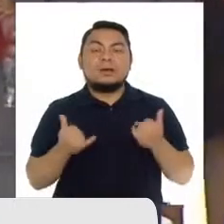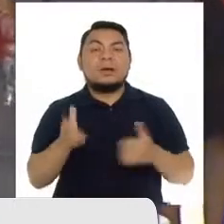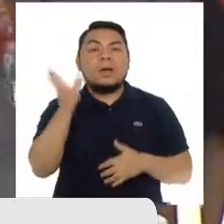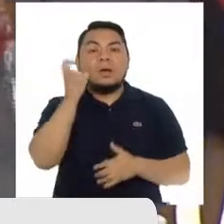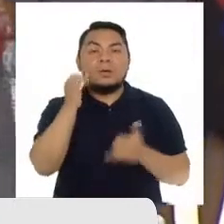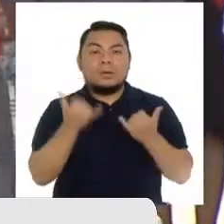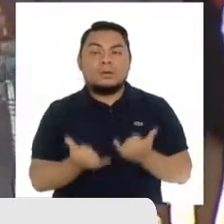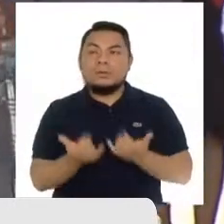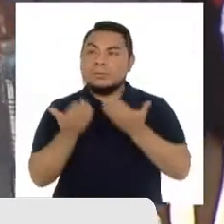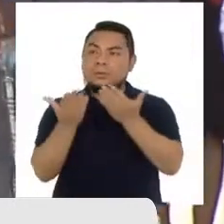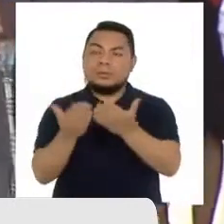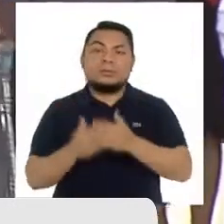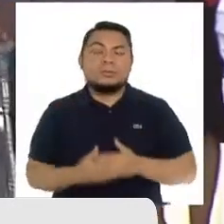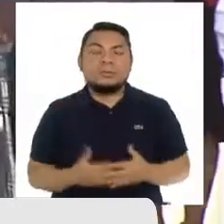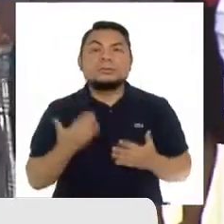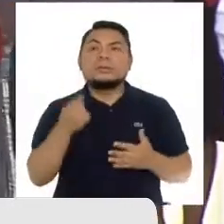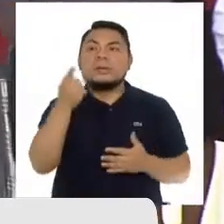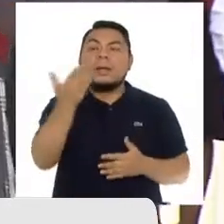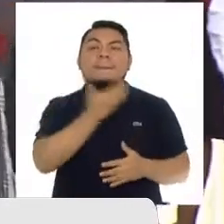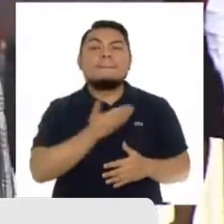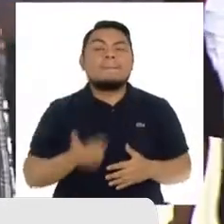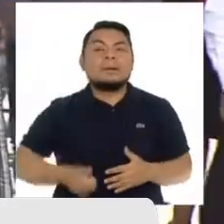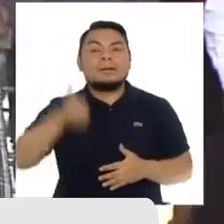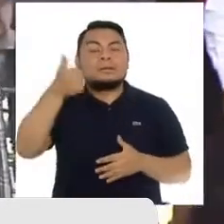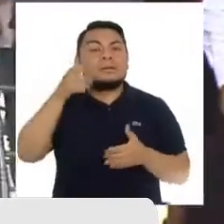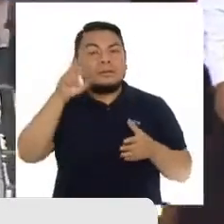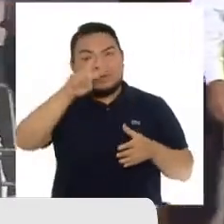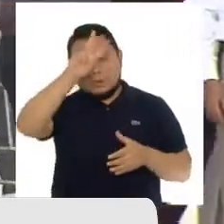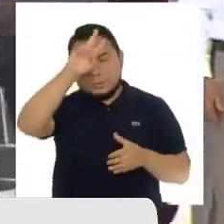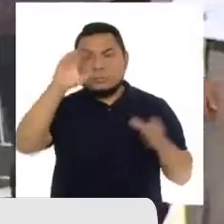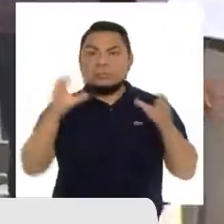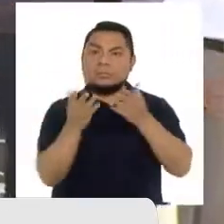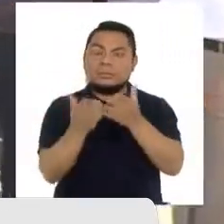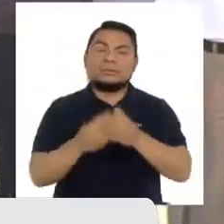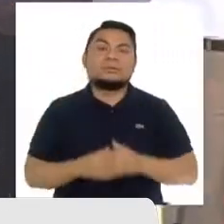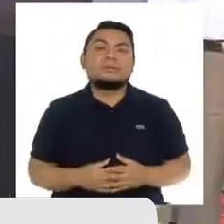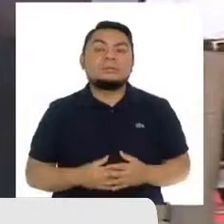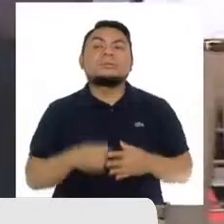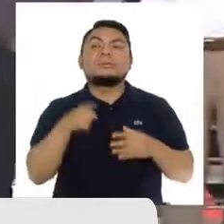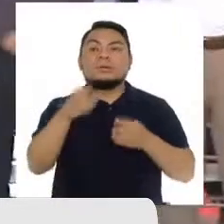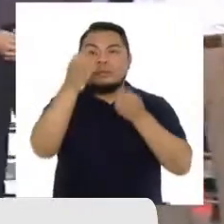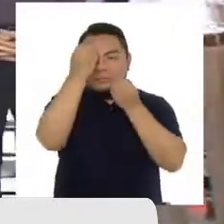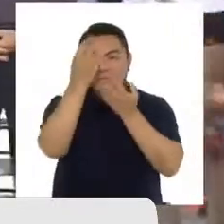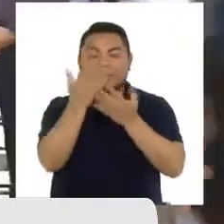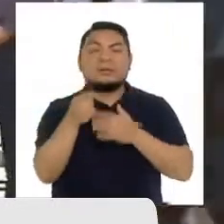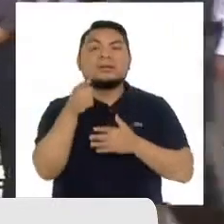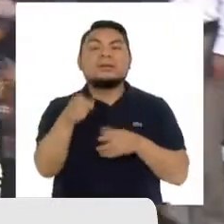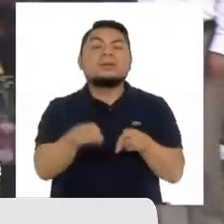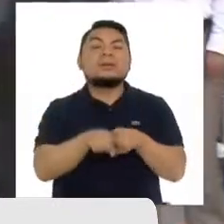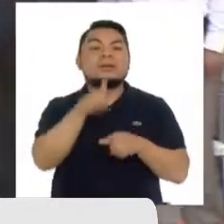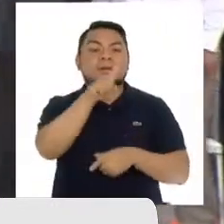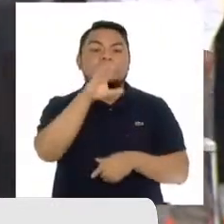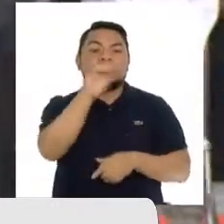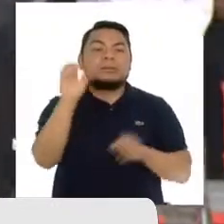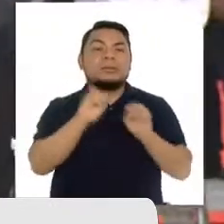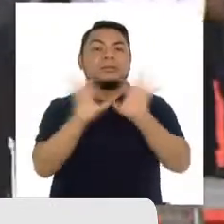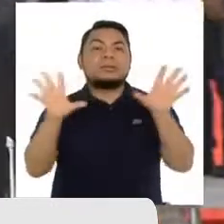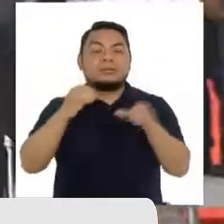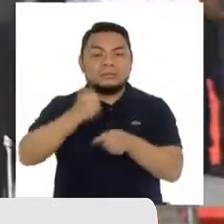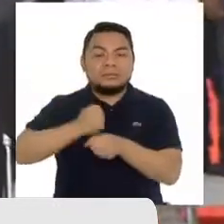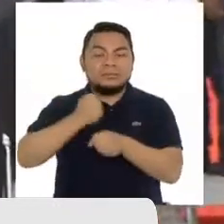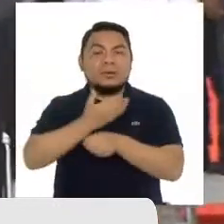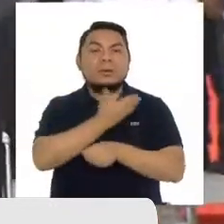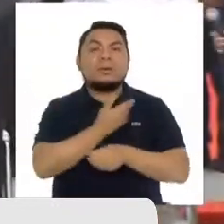ahora al presidente de la república y el informe de los 100 días de gestión del